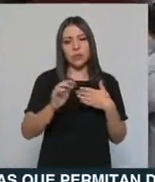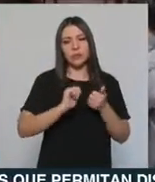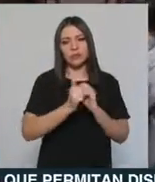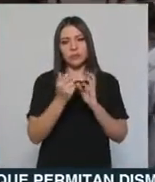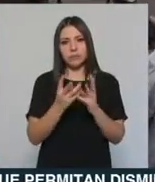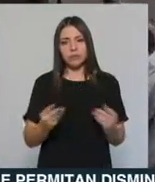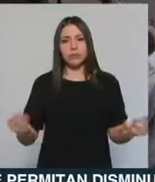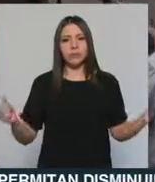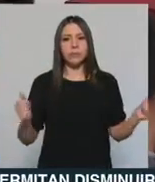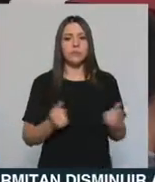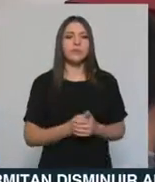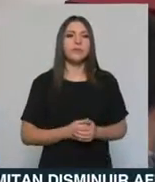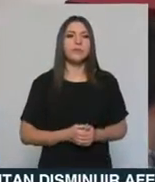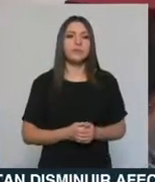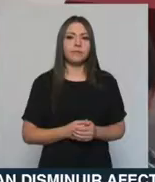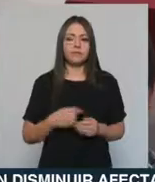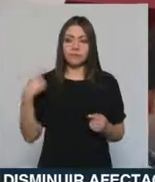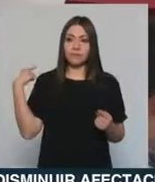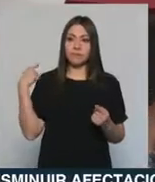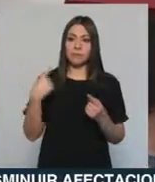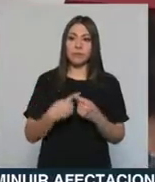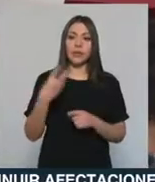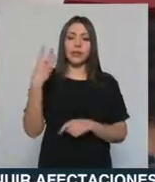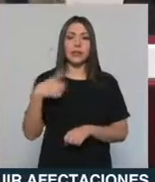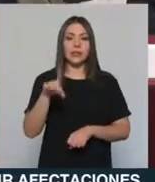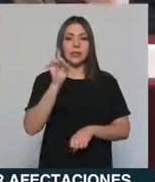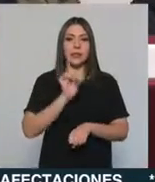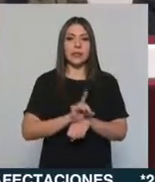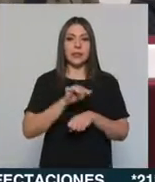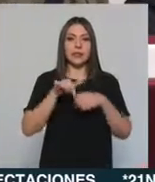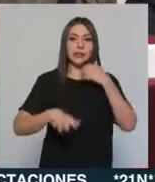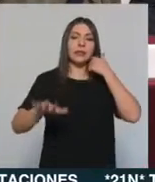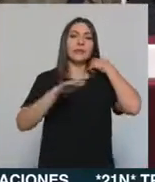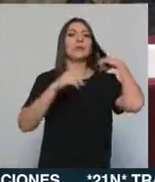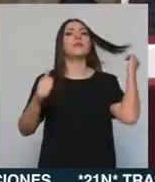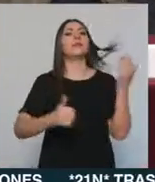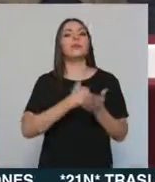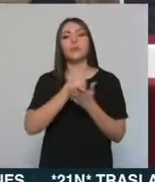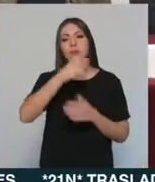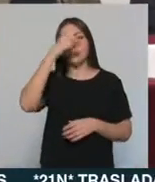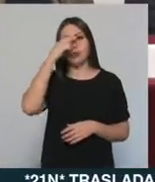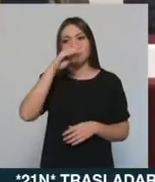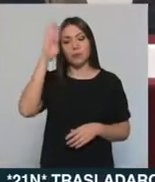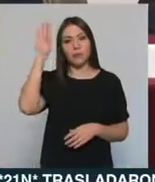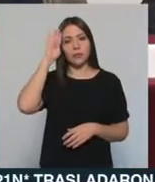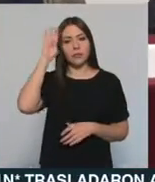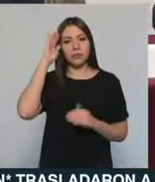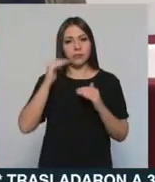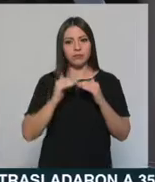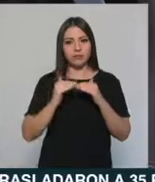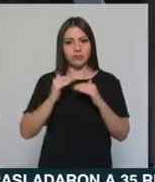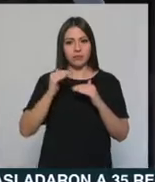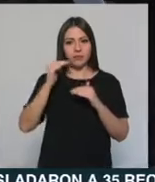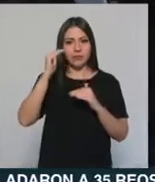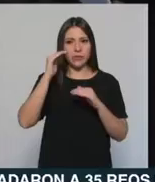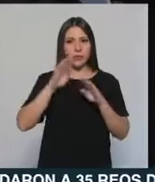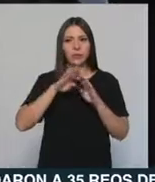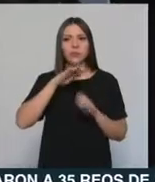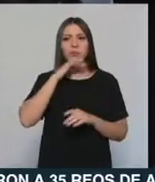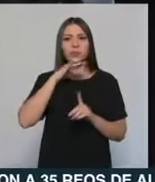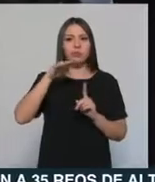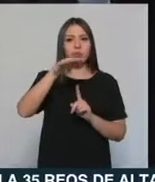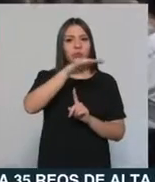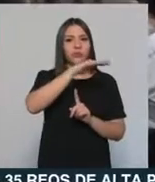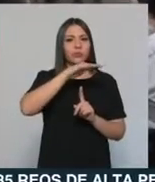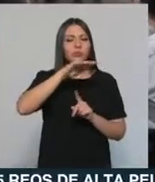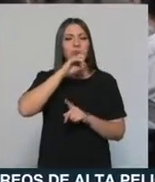En los últimos 3 días, la zona metropolitana del Valle de México ha registrado altas concentraciones de partículas finas asociadas a